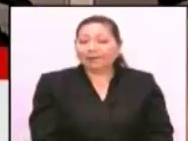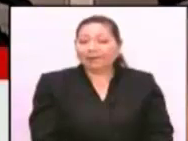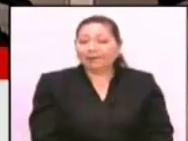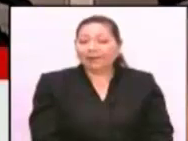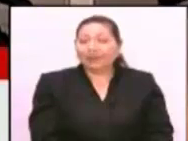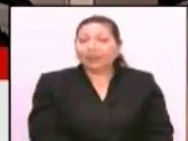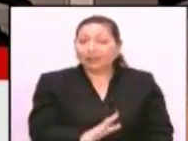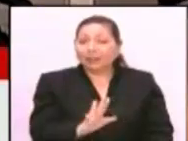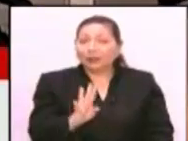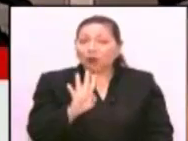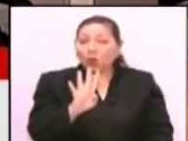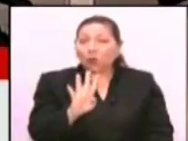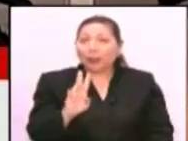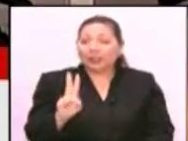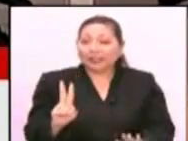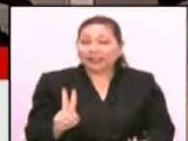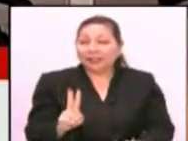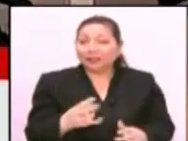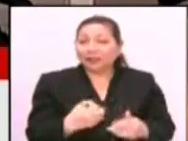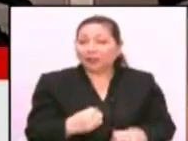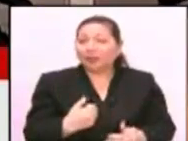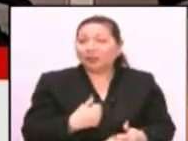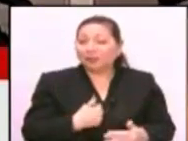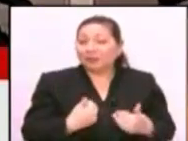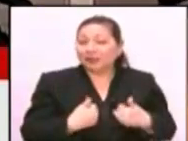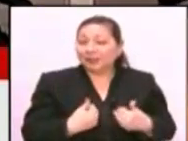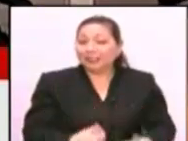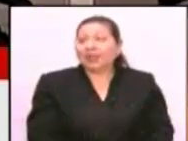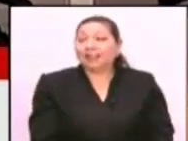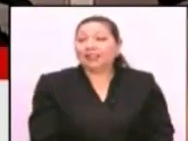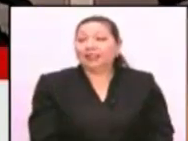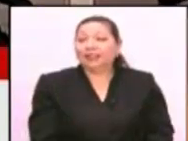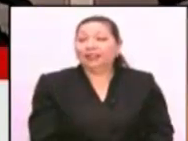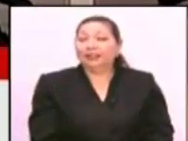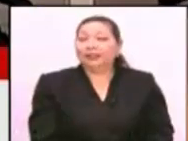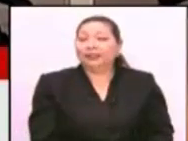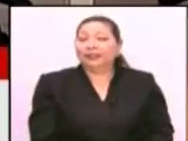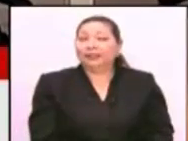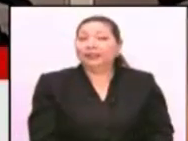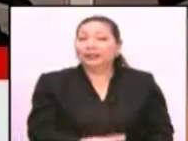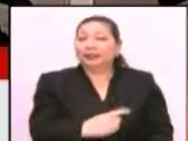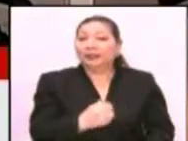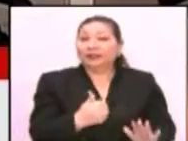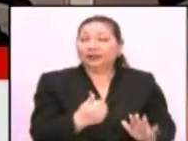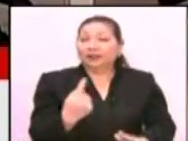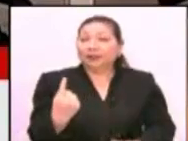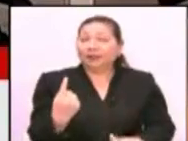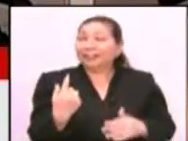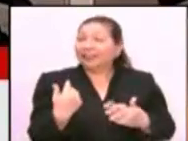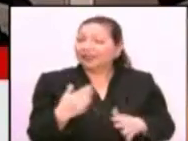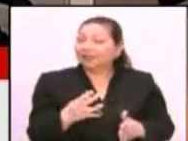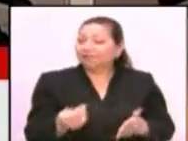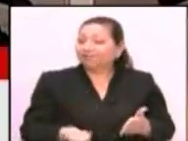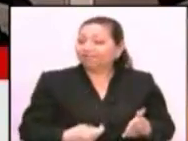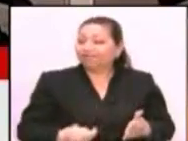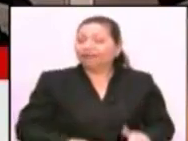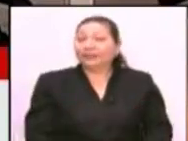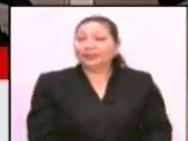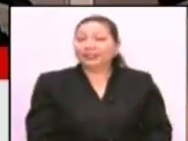De esos 547 empresarios con los que hemos tenido encuentros, 161 ya